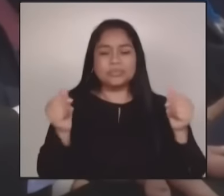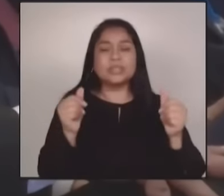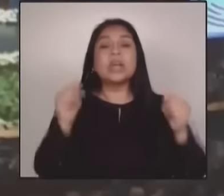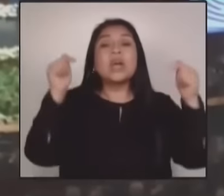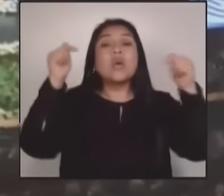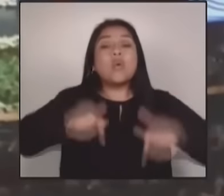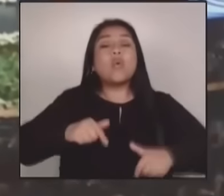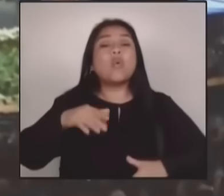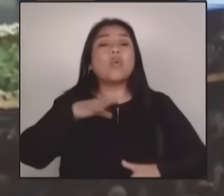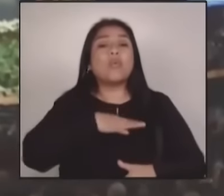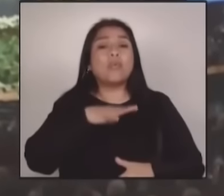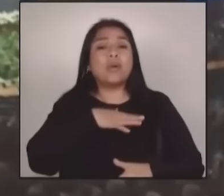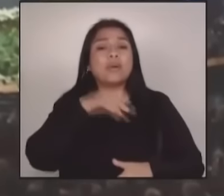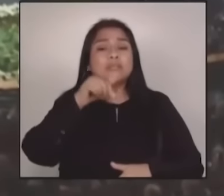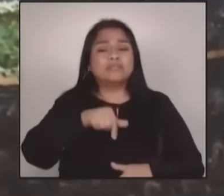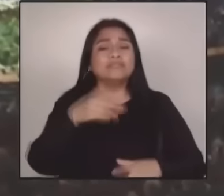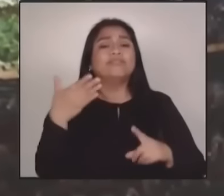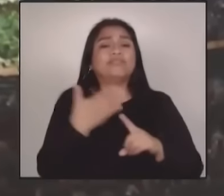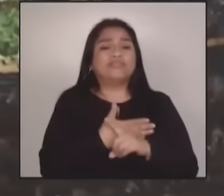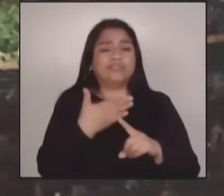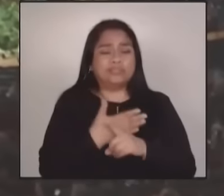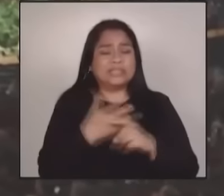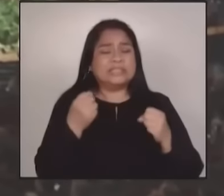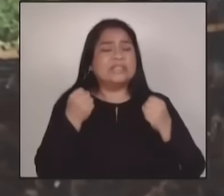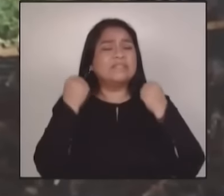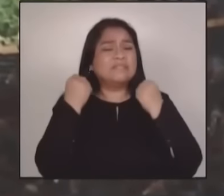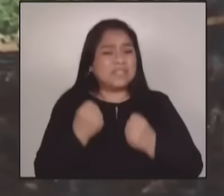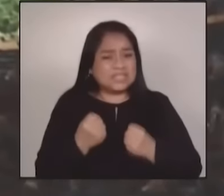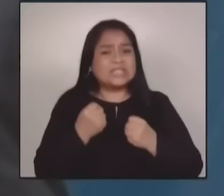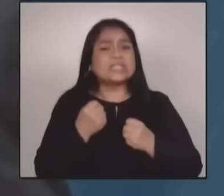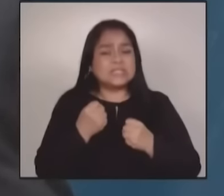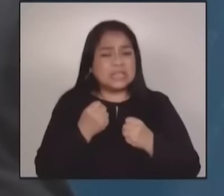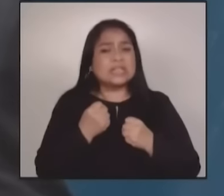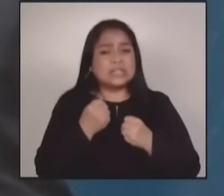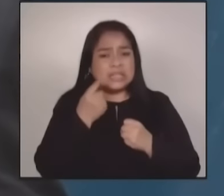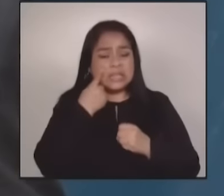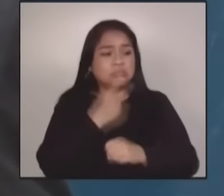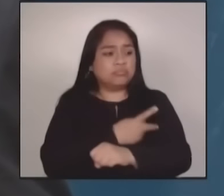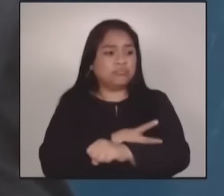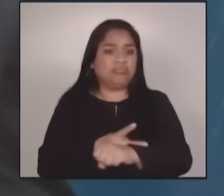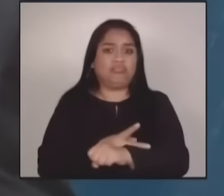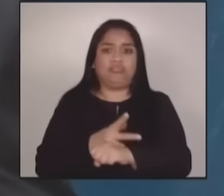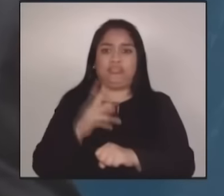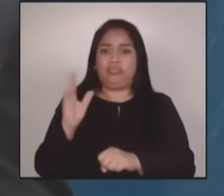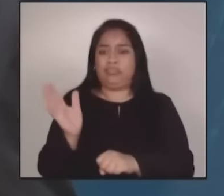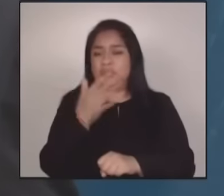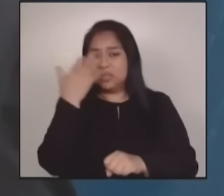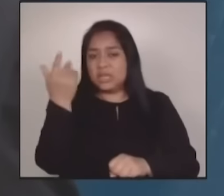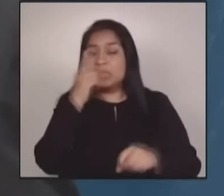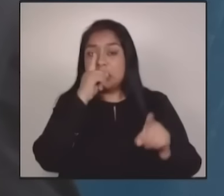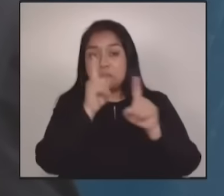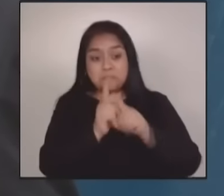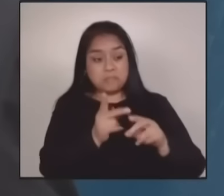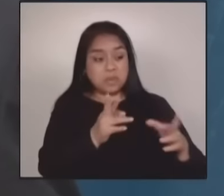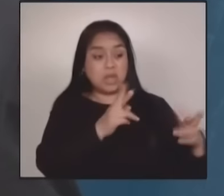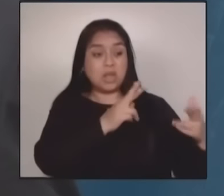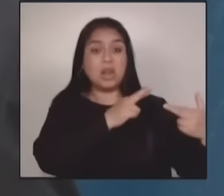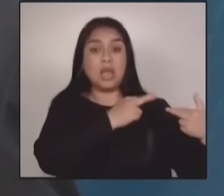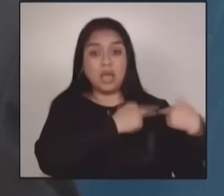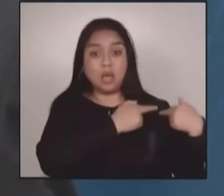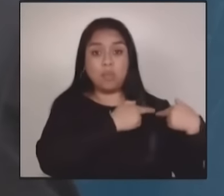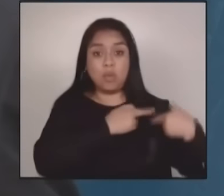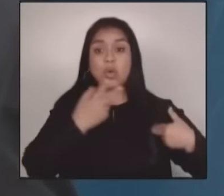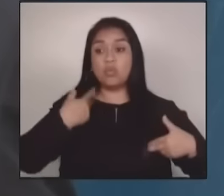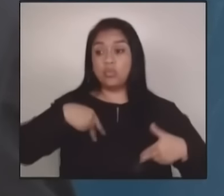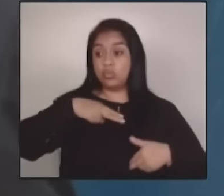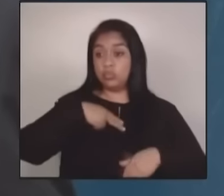encontramos en una coyuntura crítica de proporciones históricas, y la responsabilidad con la que actuemos